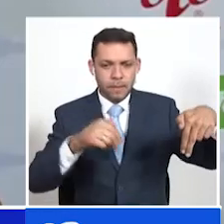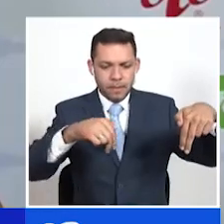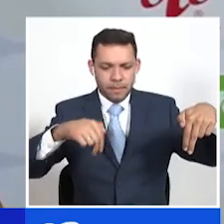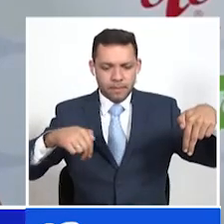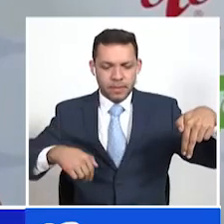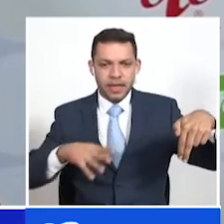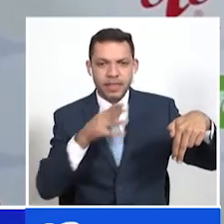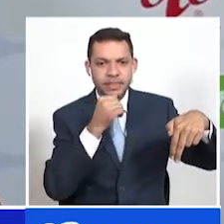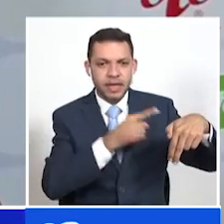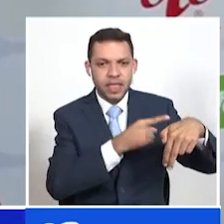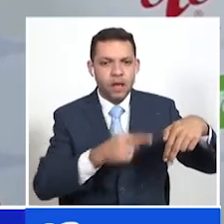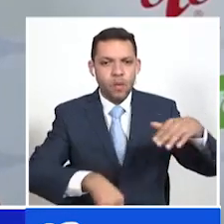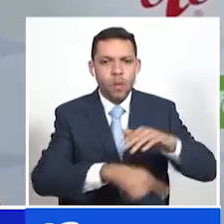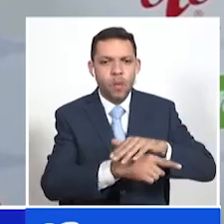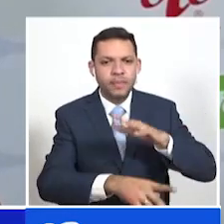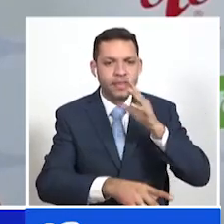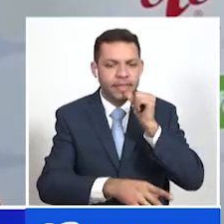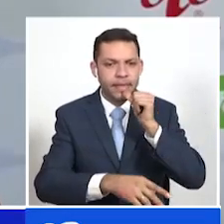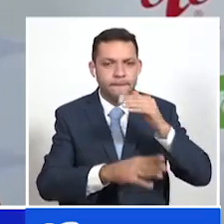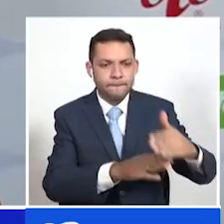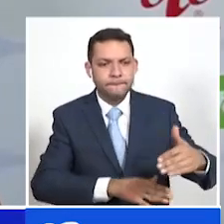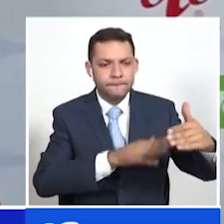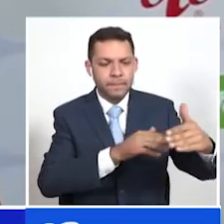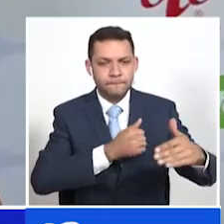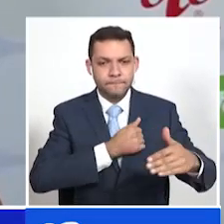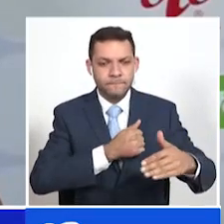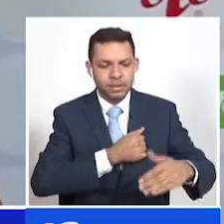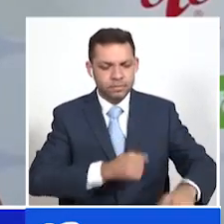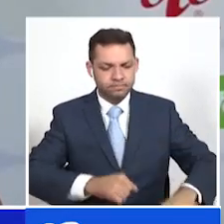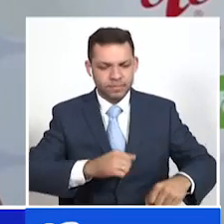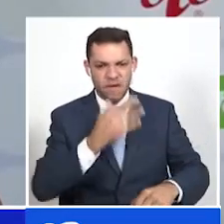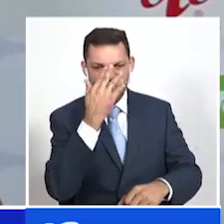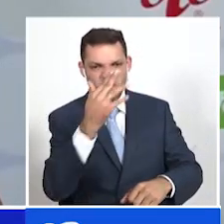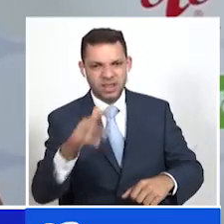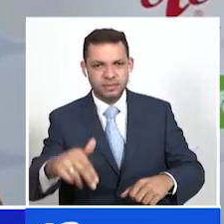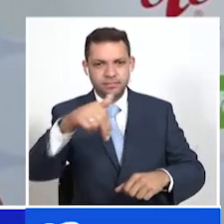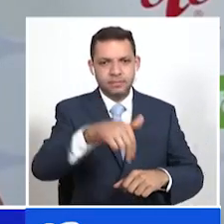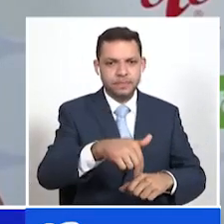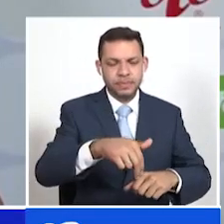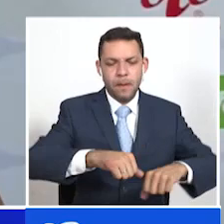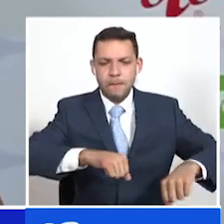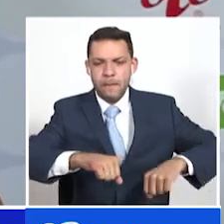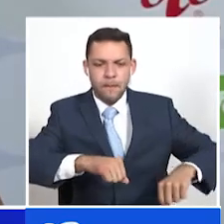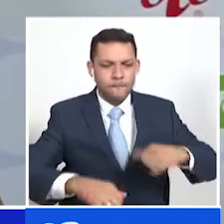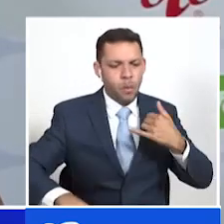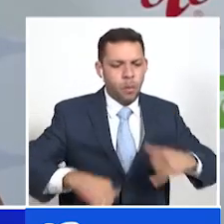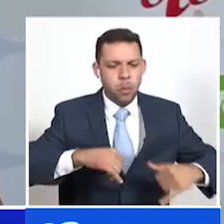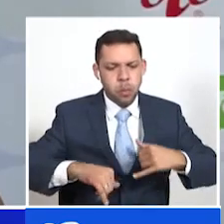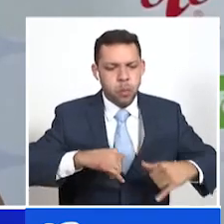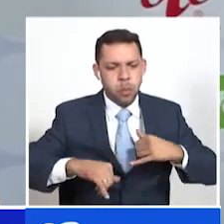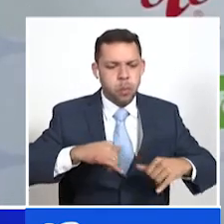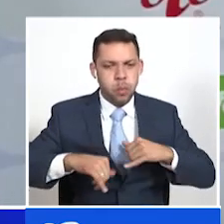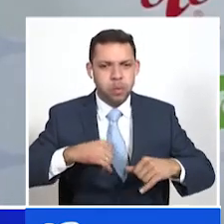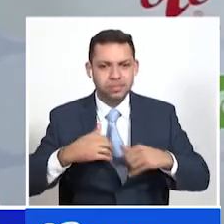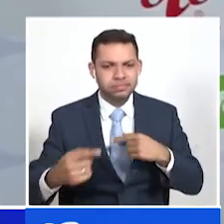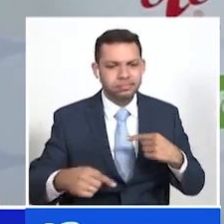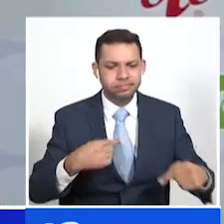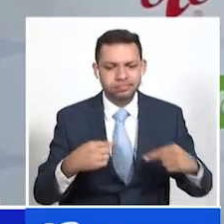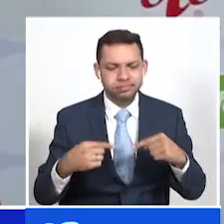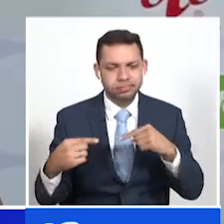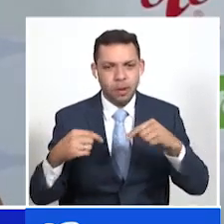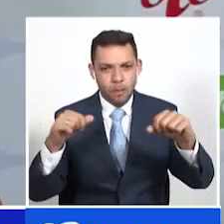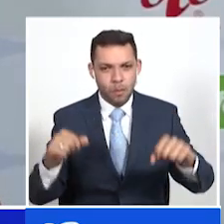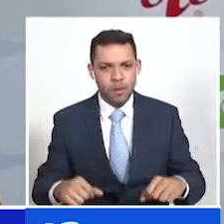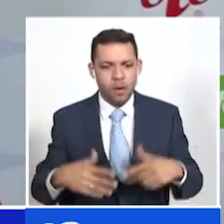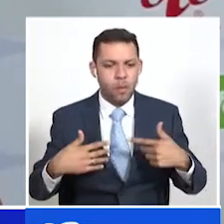sin marcar gol y más por parte de uno que es delantero, pero la tranquilidad es que estamos creando y que en cualquier